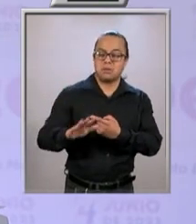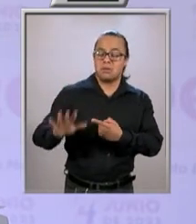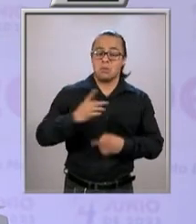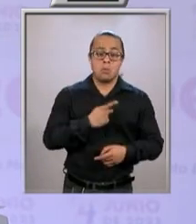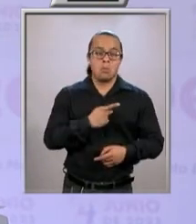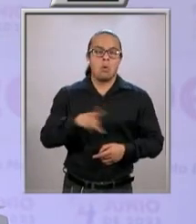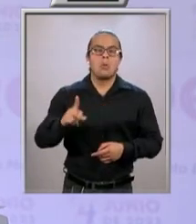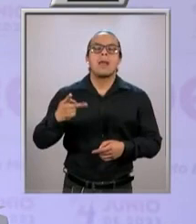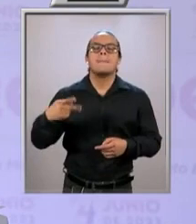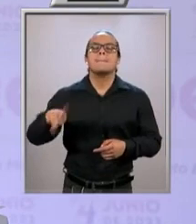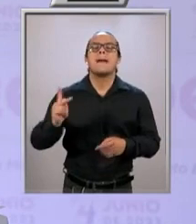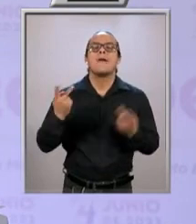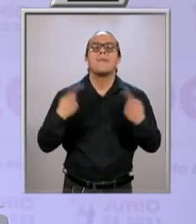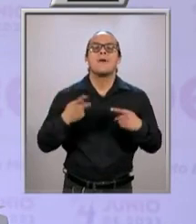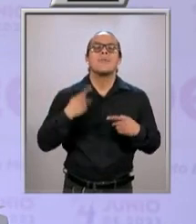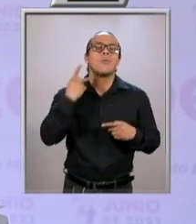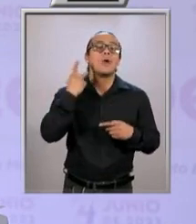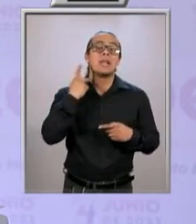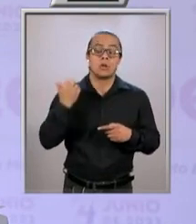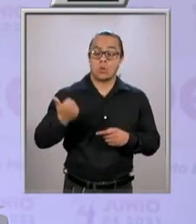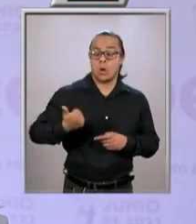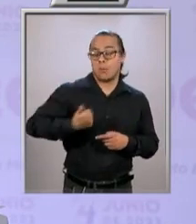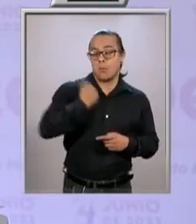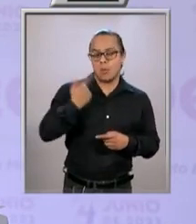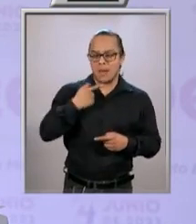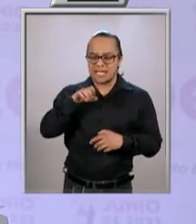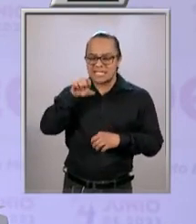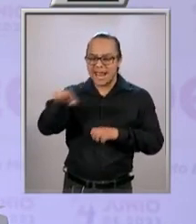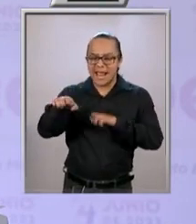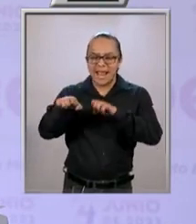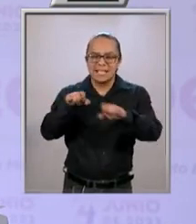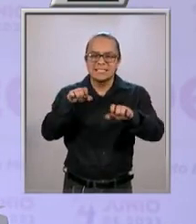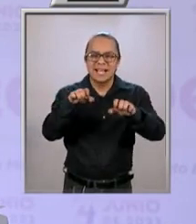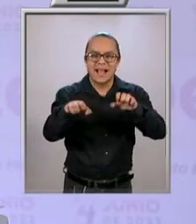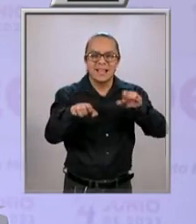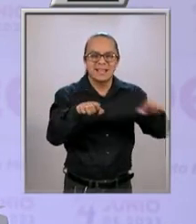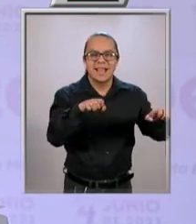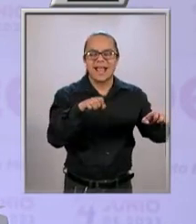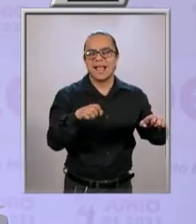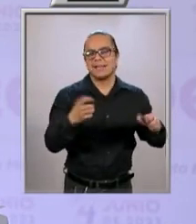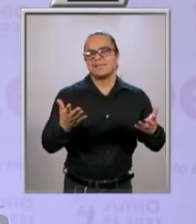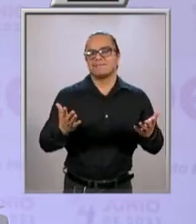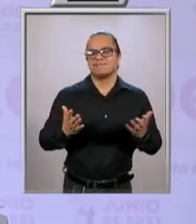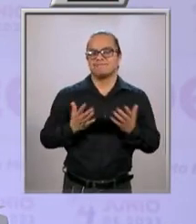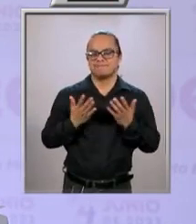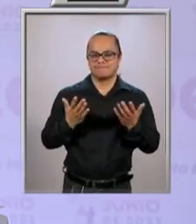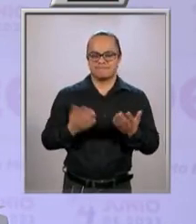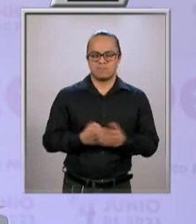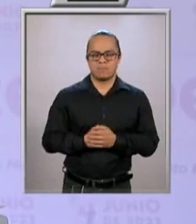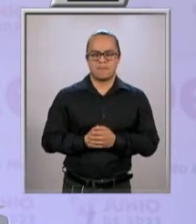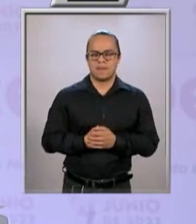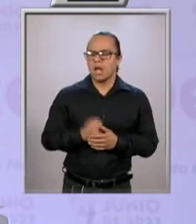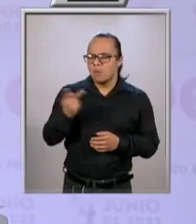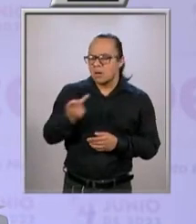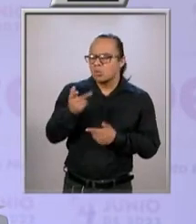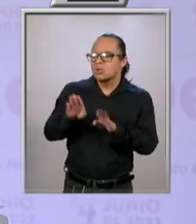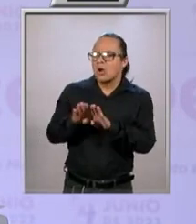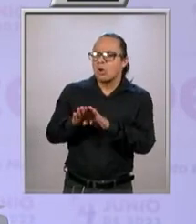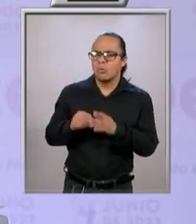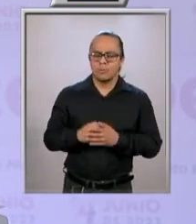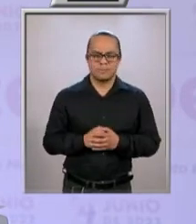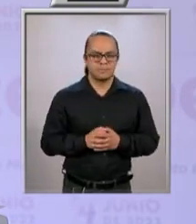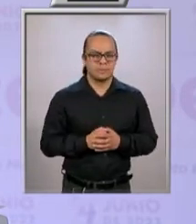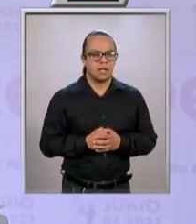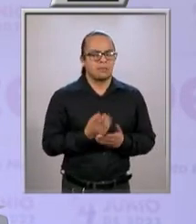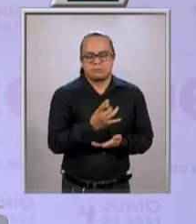ahora sí que engañarlos y han sido utilizados Esa es la palabra y por eso pues a través de